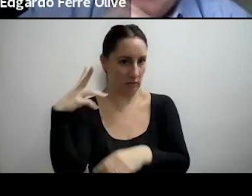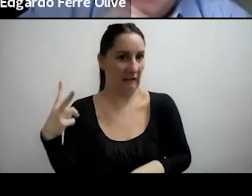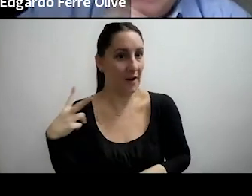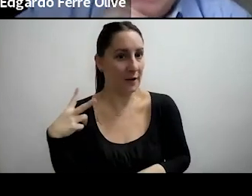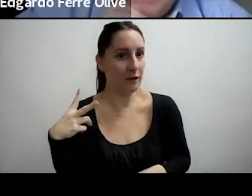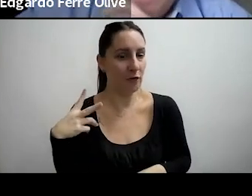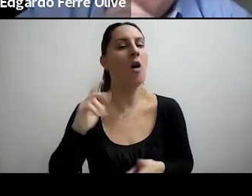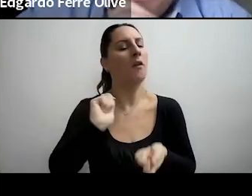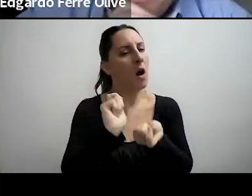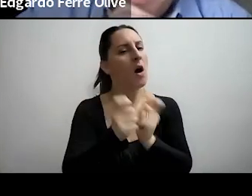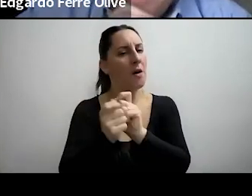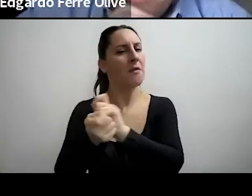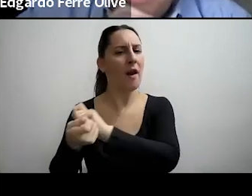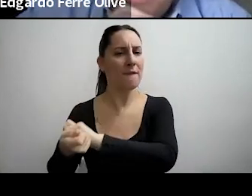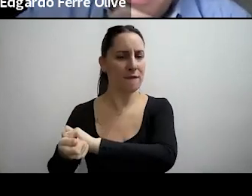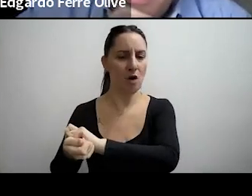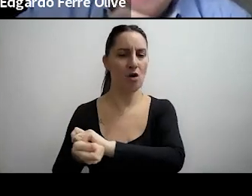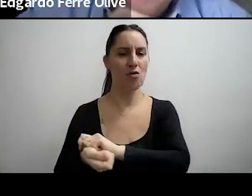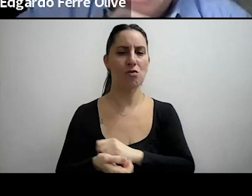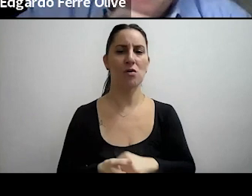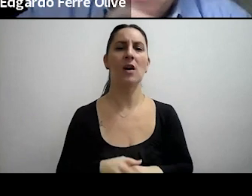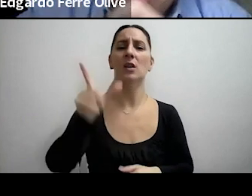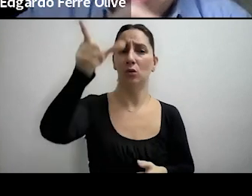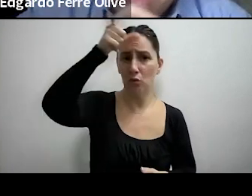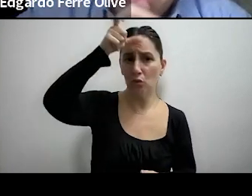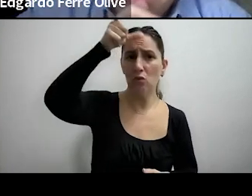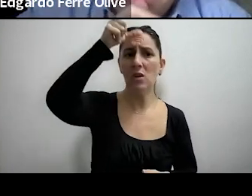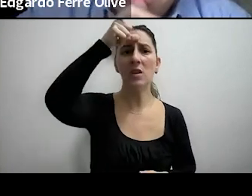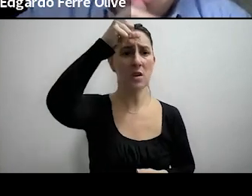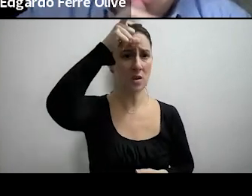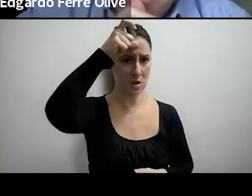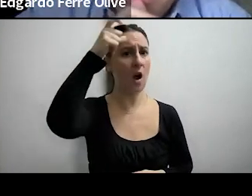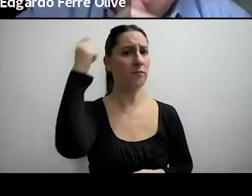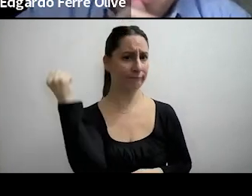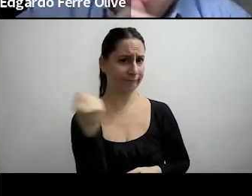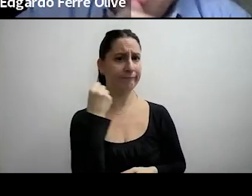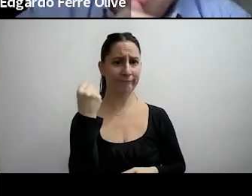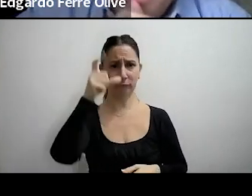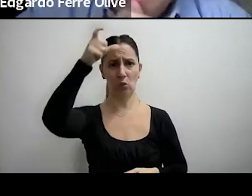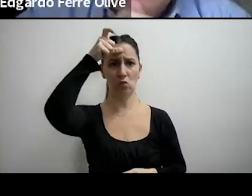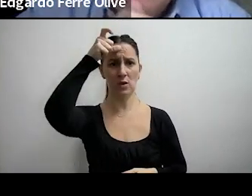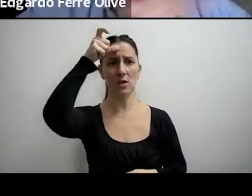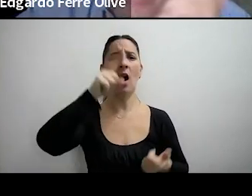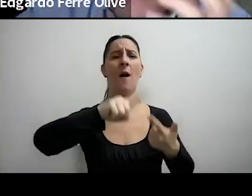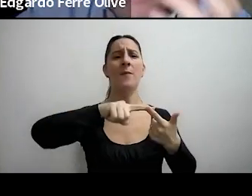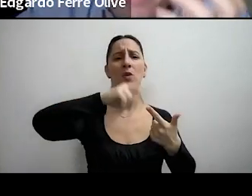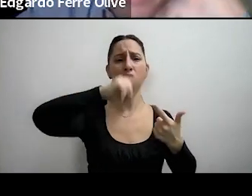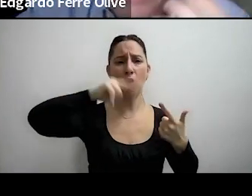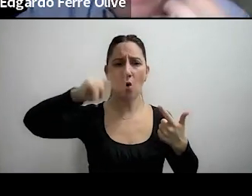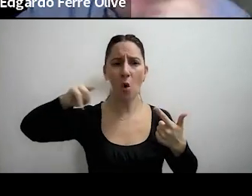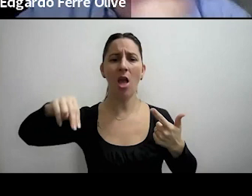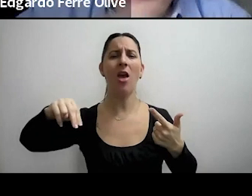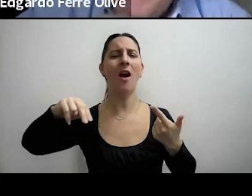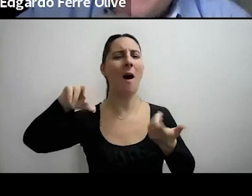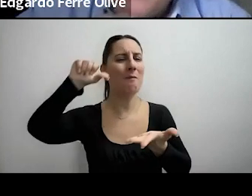momento. Pero también tenemos Turquía, como trascendente, ¿no? Noruega. Fíjense, son